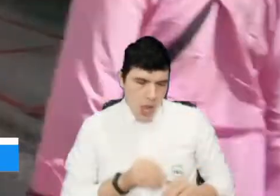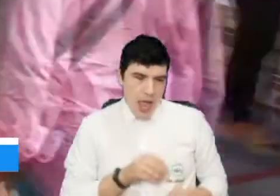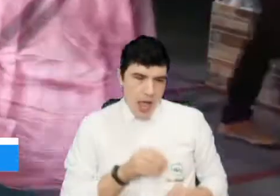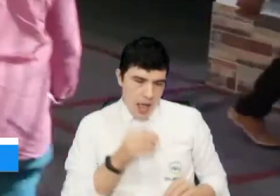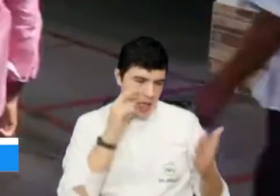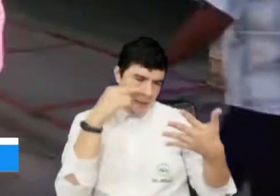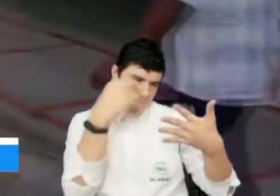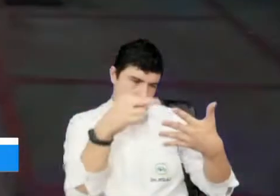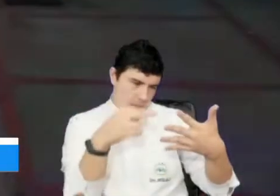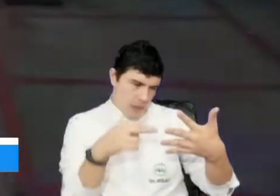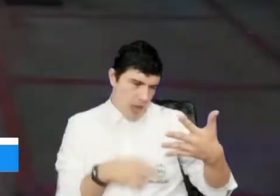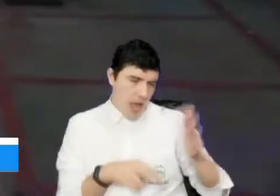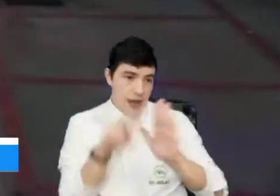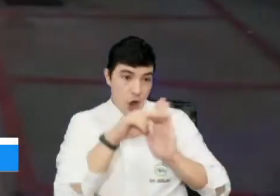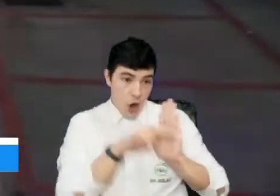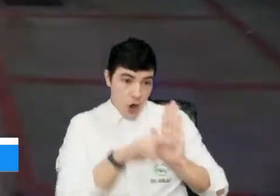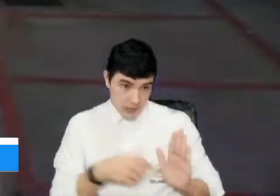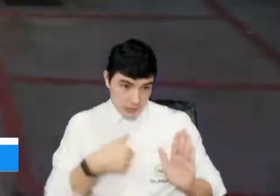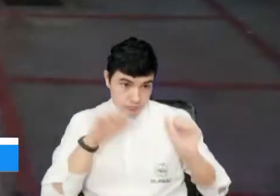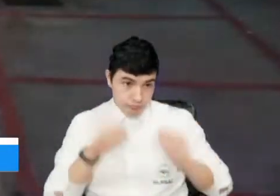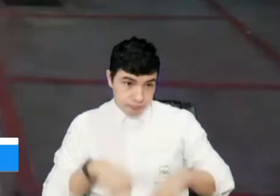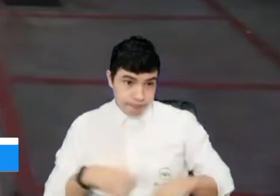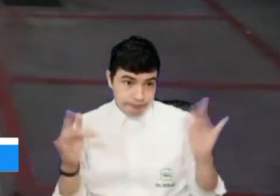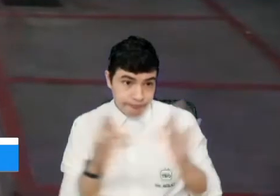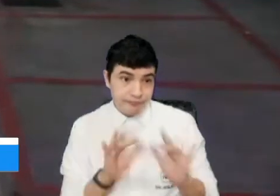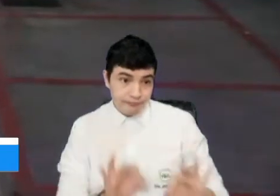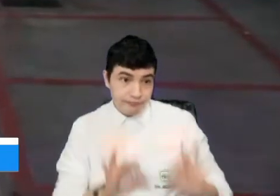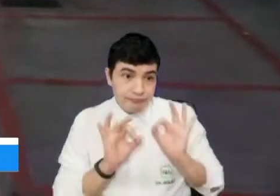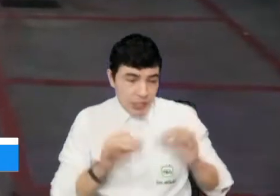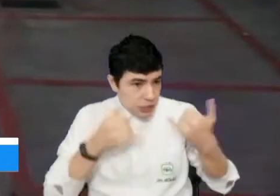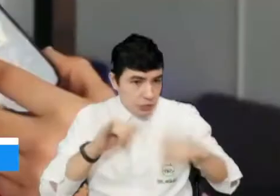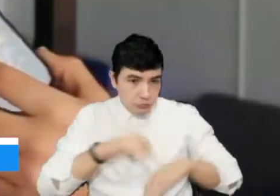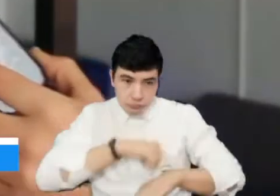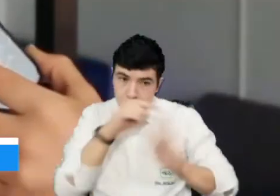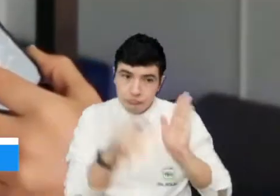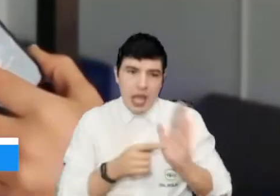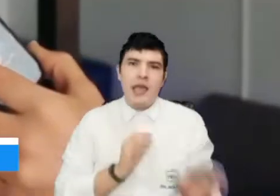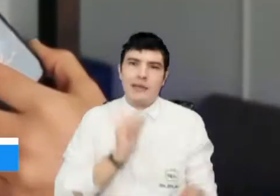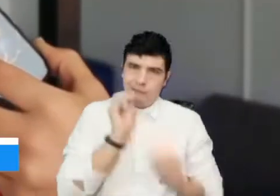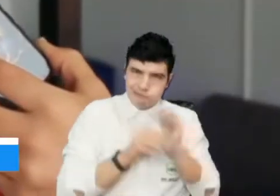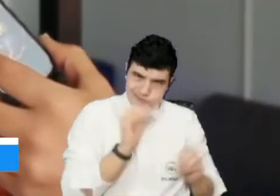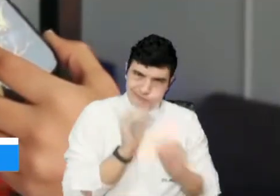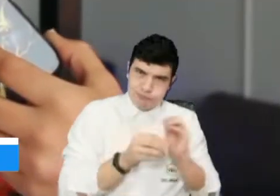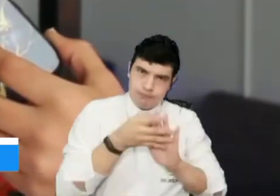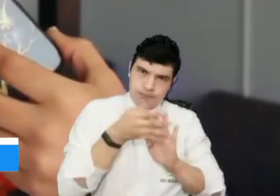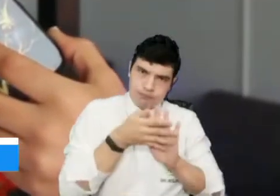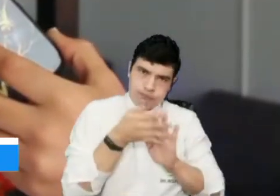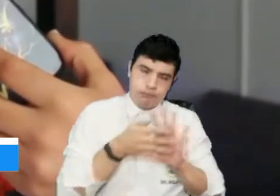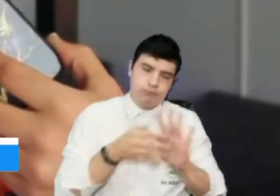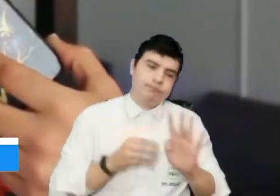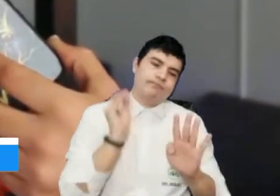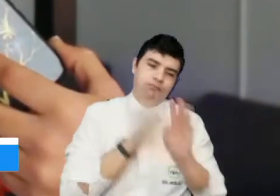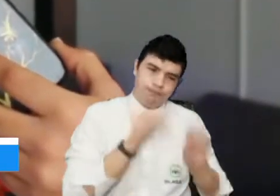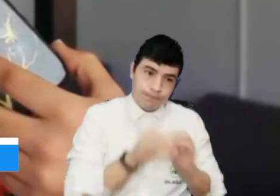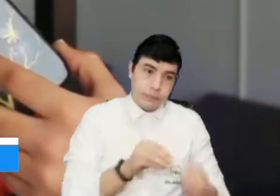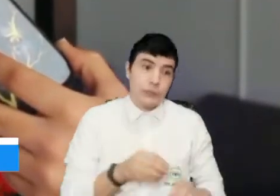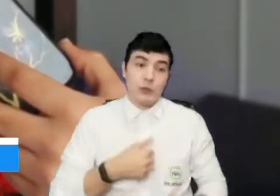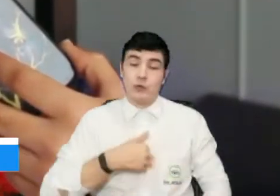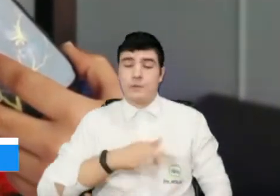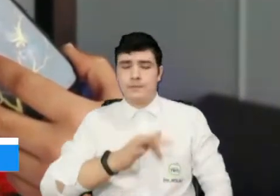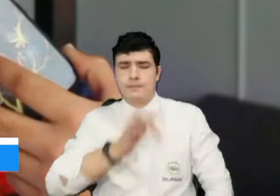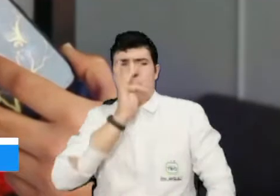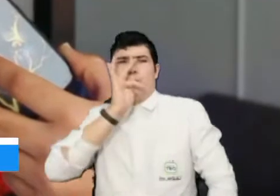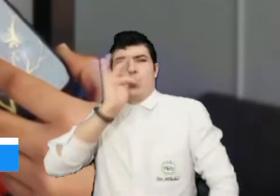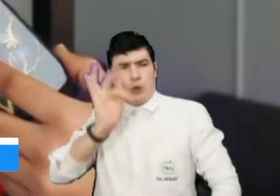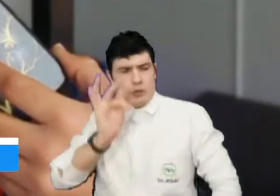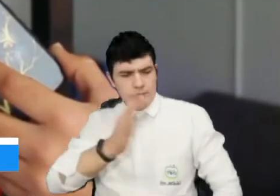apertura de su negocio. Luego diligencia el formulario que ahí se presenta, donde bajo la gravedad de juramento él se compromete a cumplir con